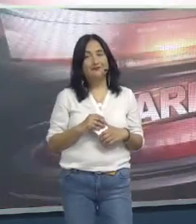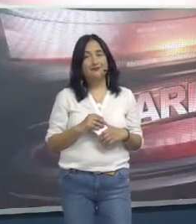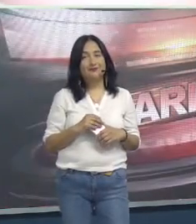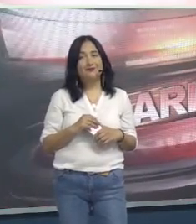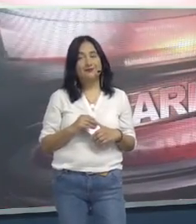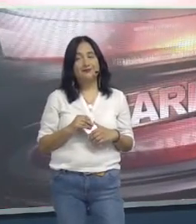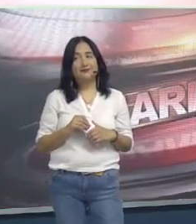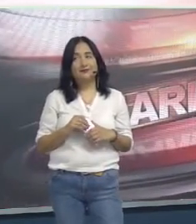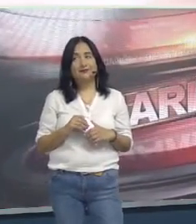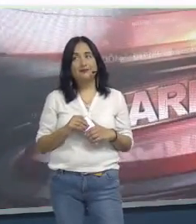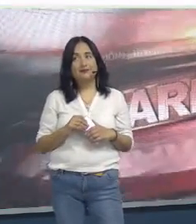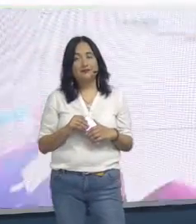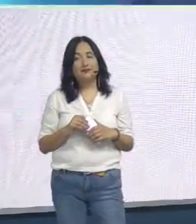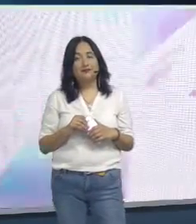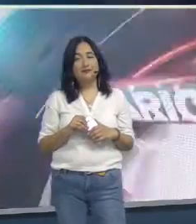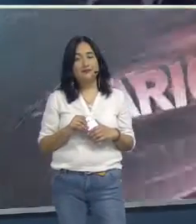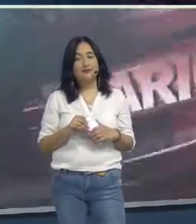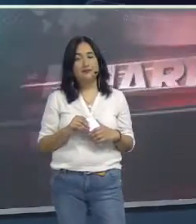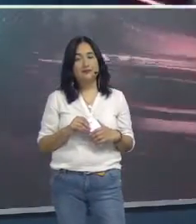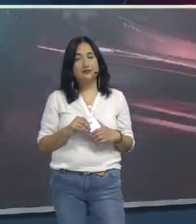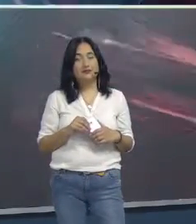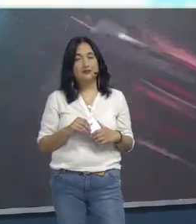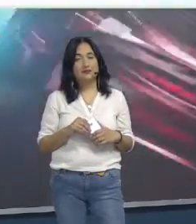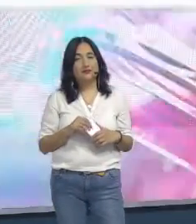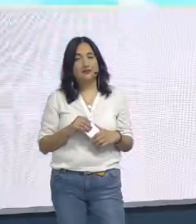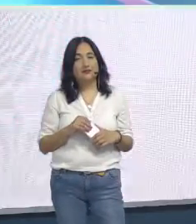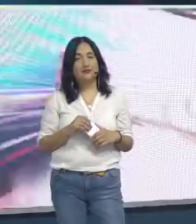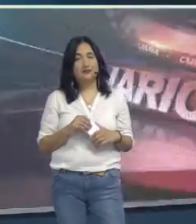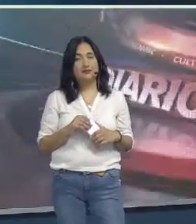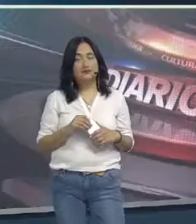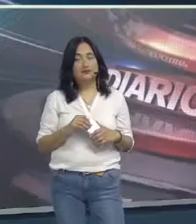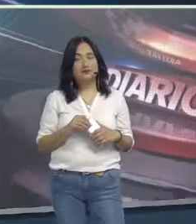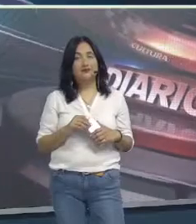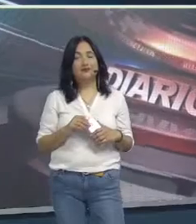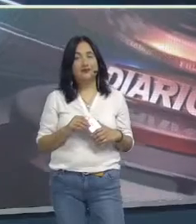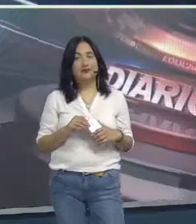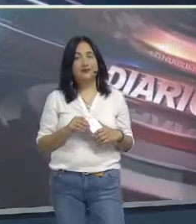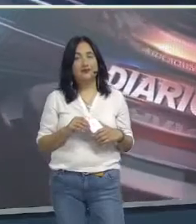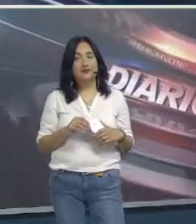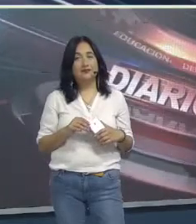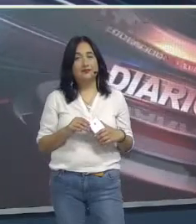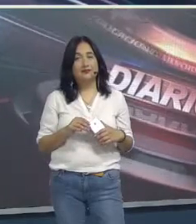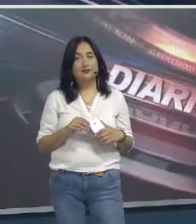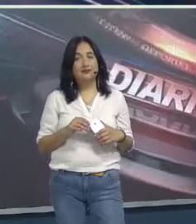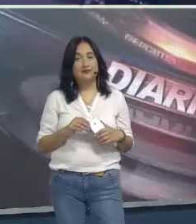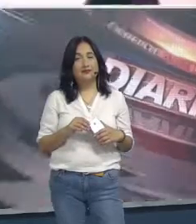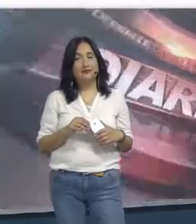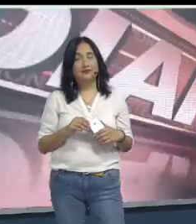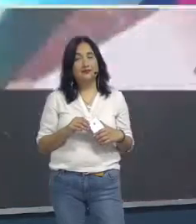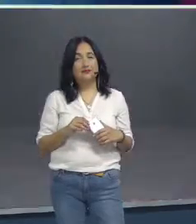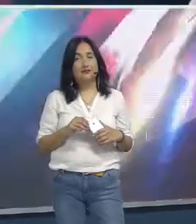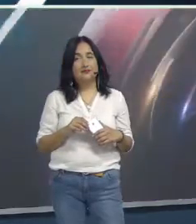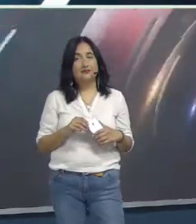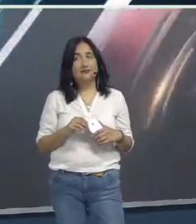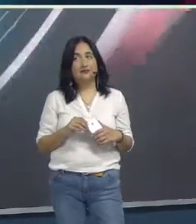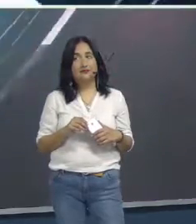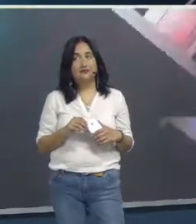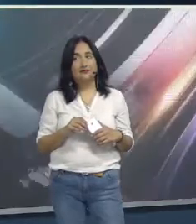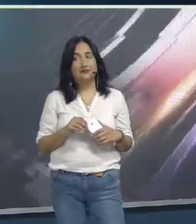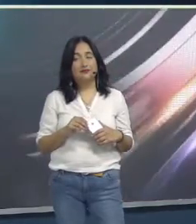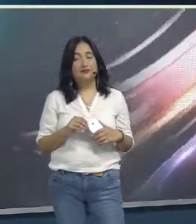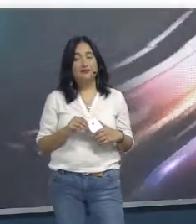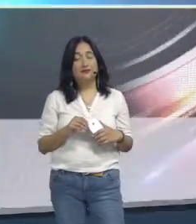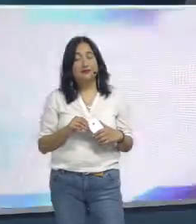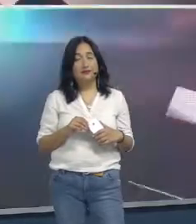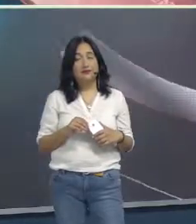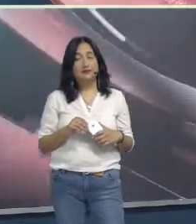trabajadores y con tener claros ellos también qué estaba pasando. Y la verdad que, por ejemplo, en el caso de la Secretaría de Atención y Transporte, nadie